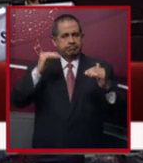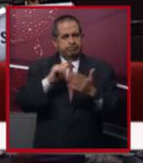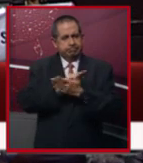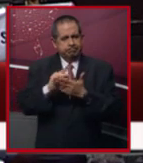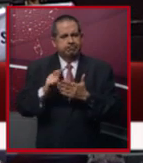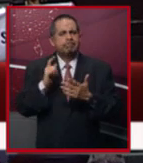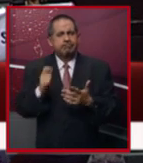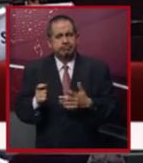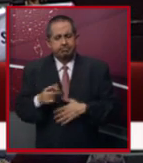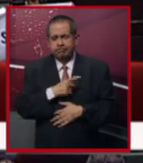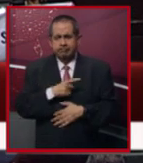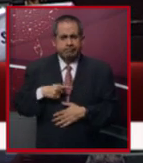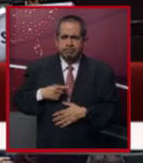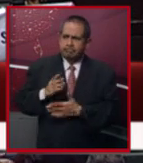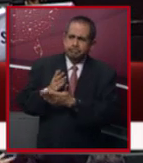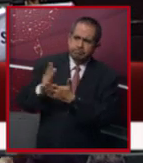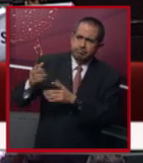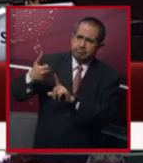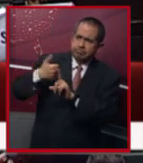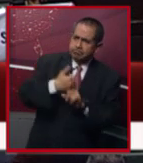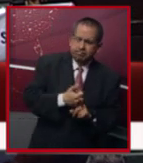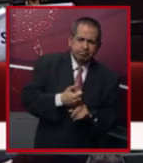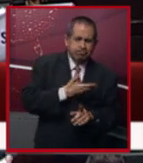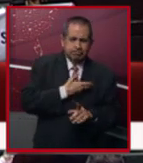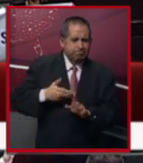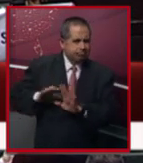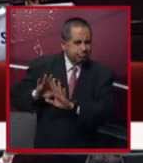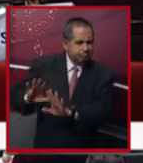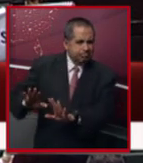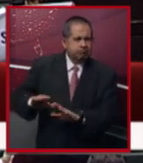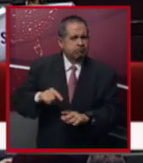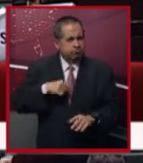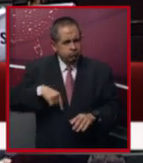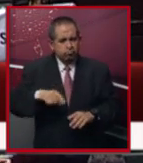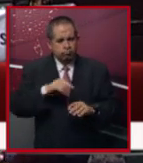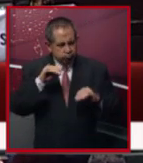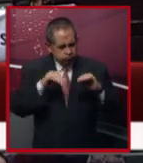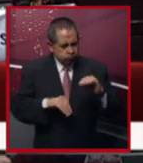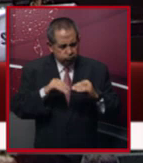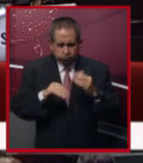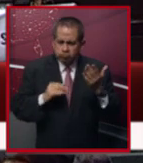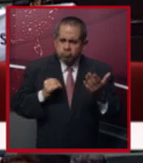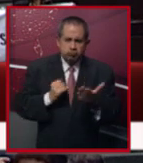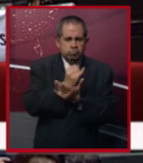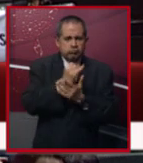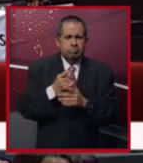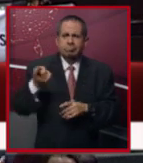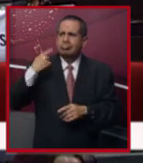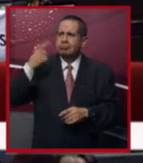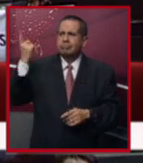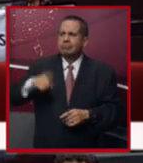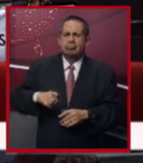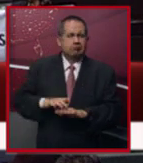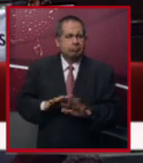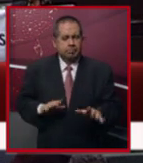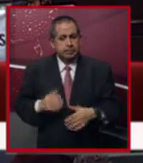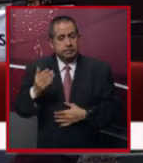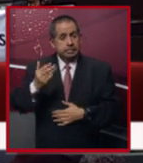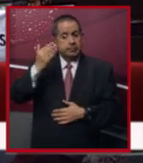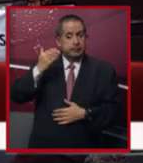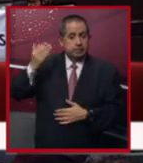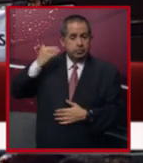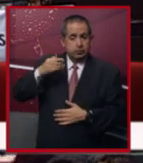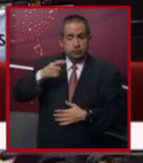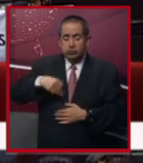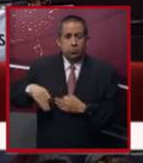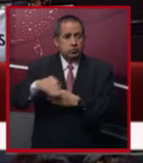es inaceptable la presión presidencial para aprobar una reforma constitucional que satisfaga una decisión tomada de antemano. En días pasados,